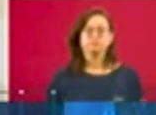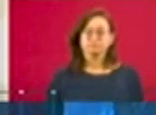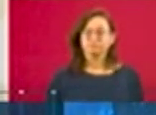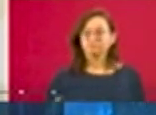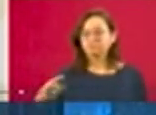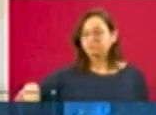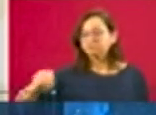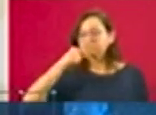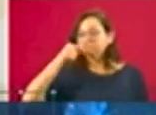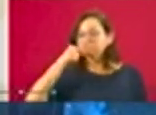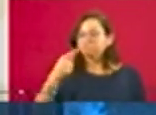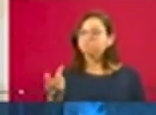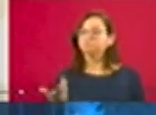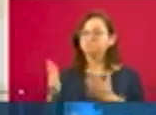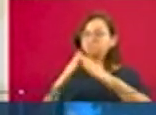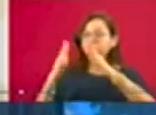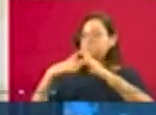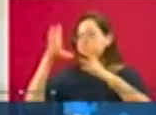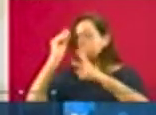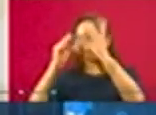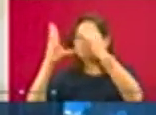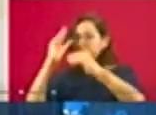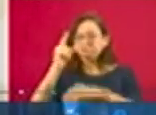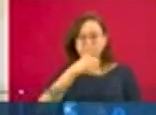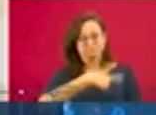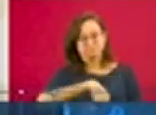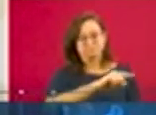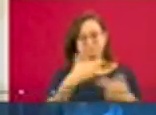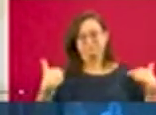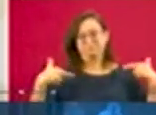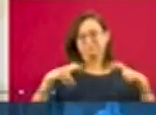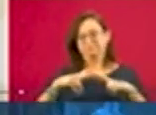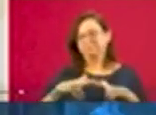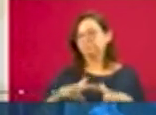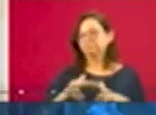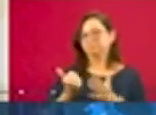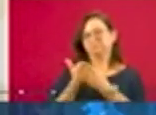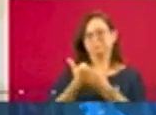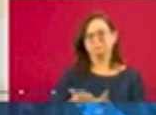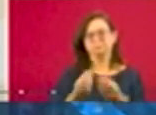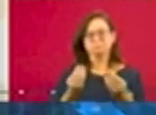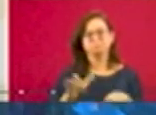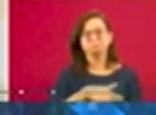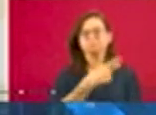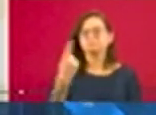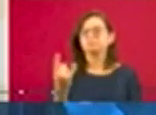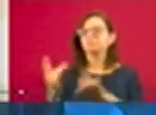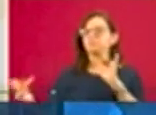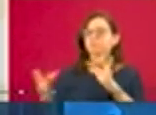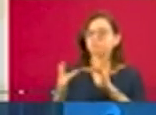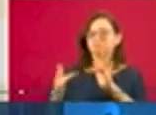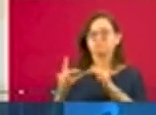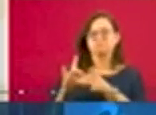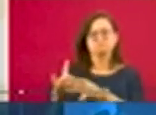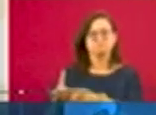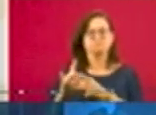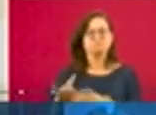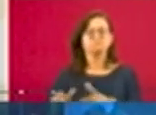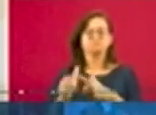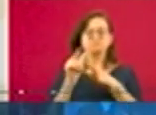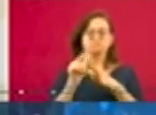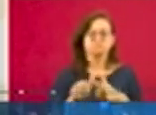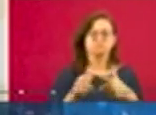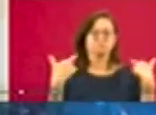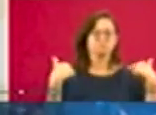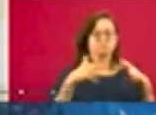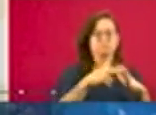o sea, están todos los canales de cable sí, anunciados, y al entrar al cable